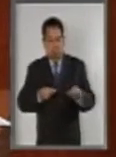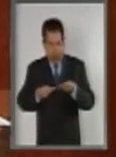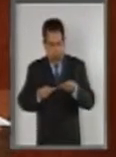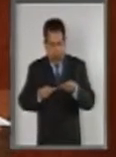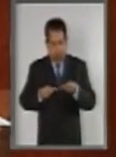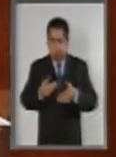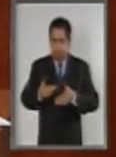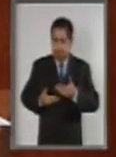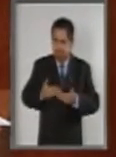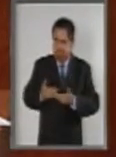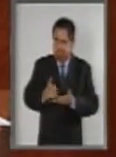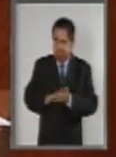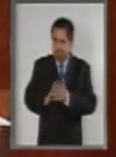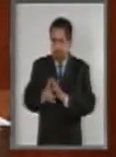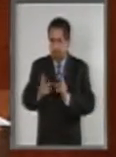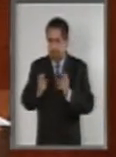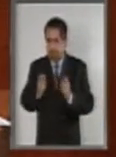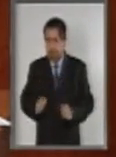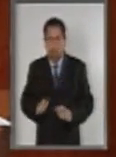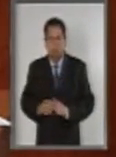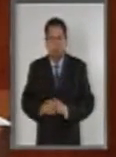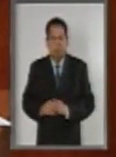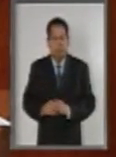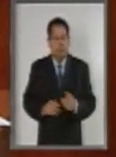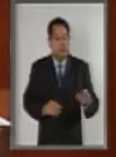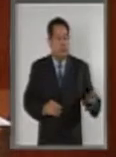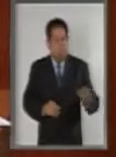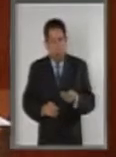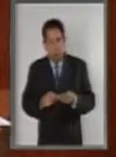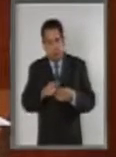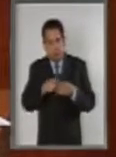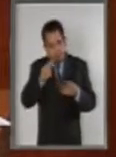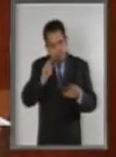venido procesando. En el camino se encontraron